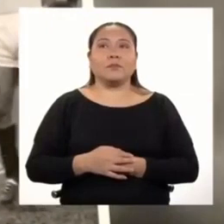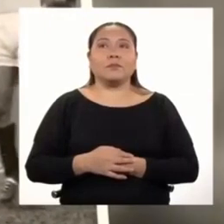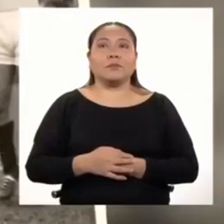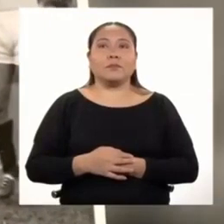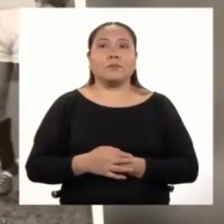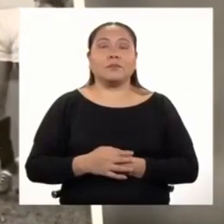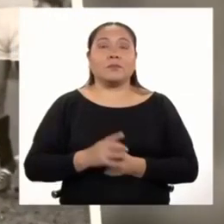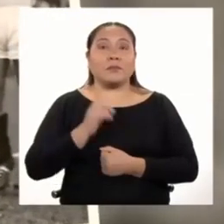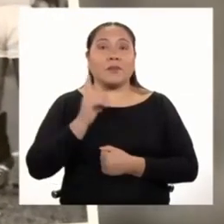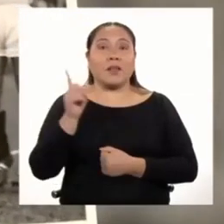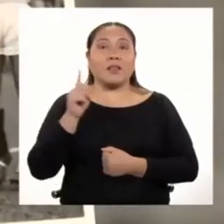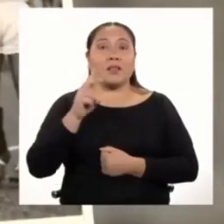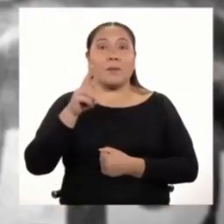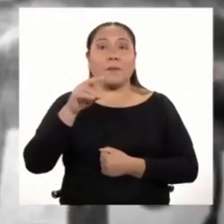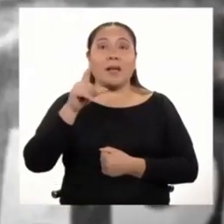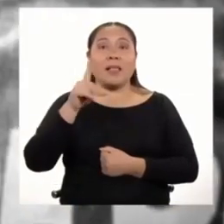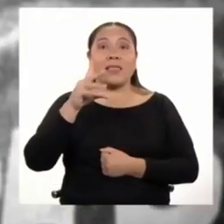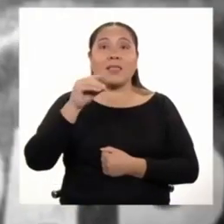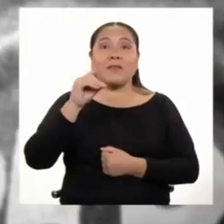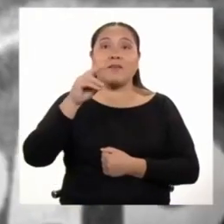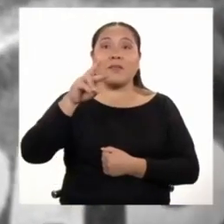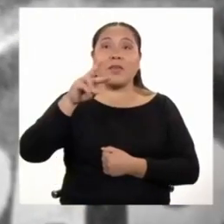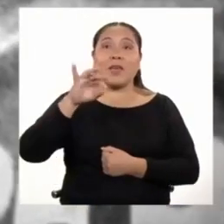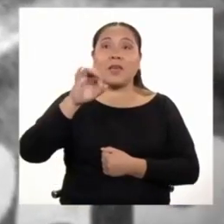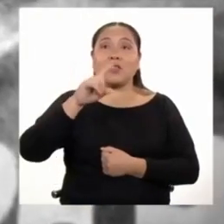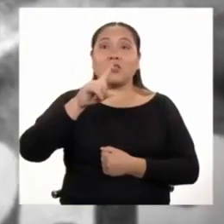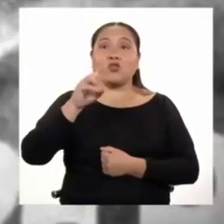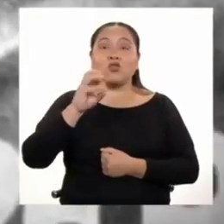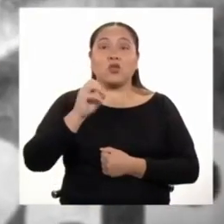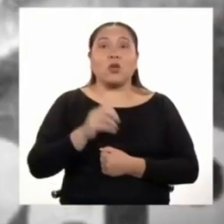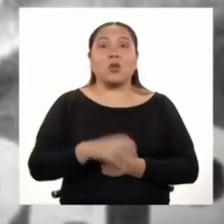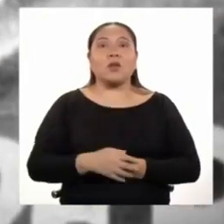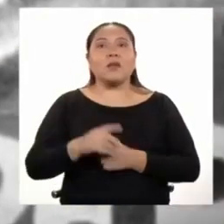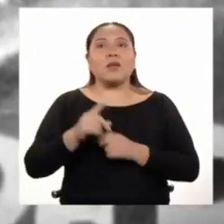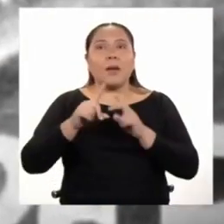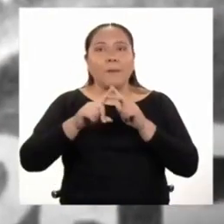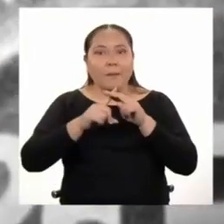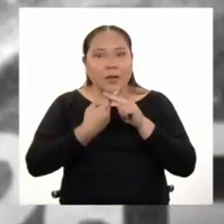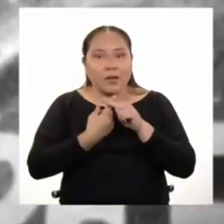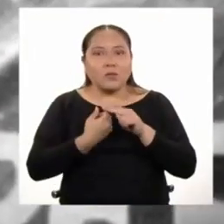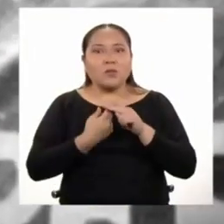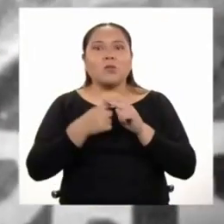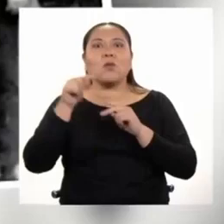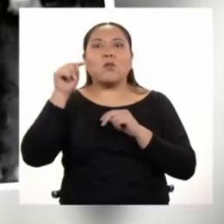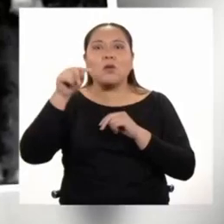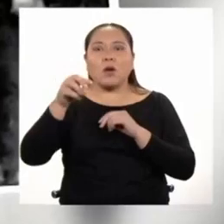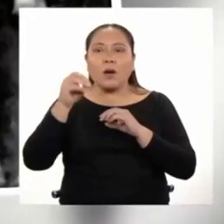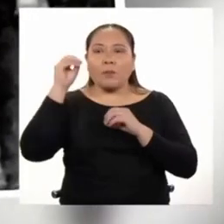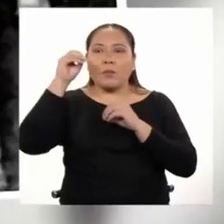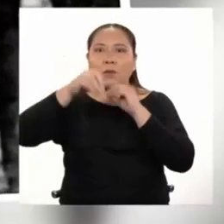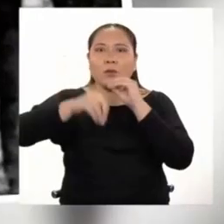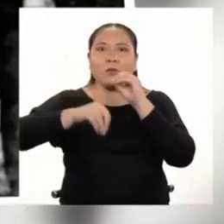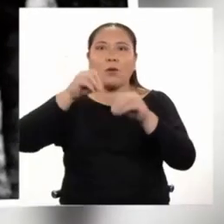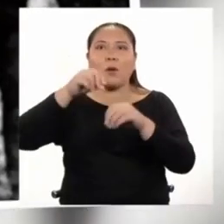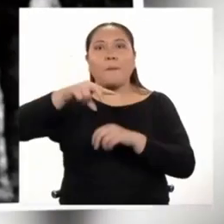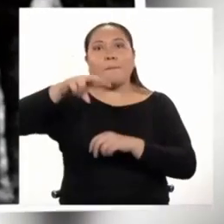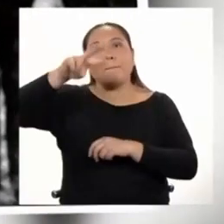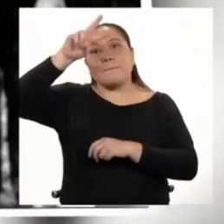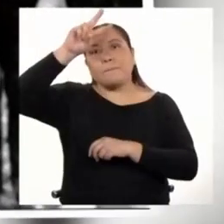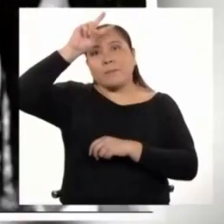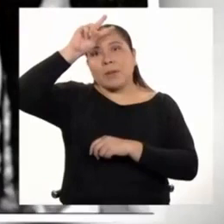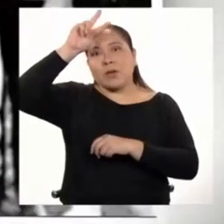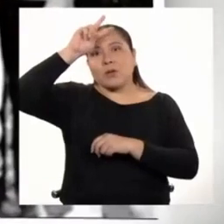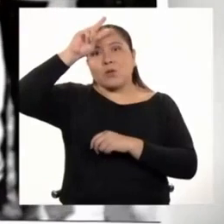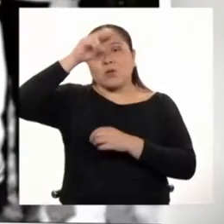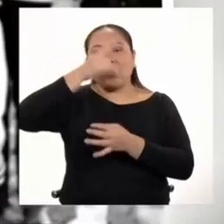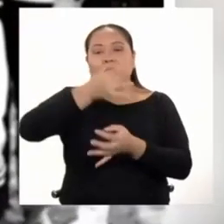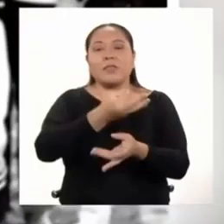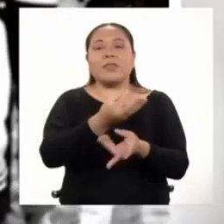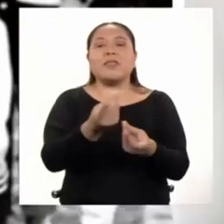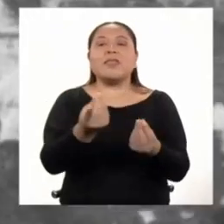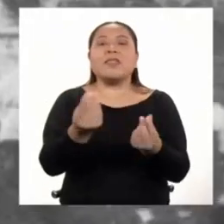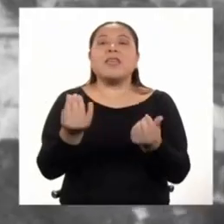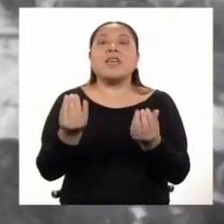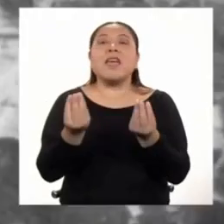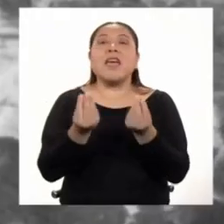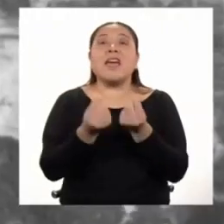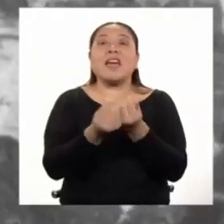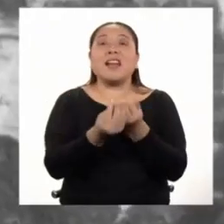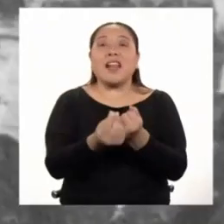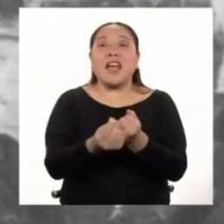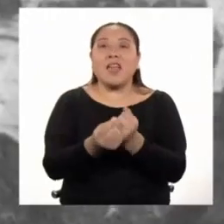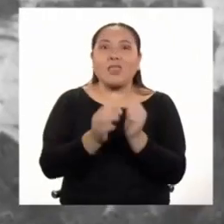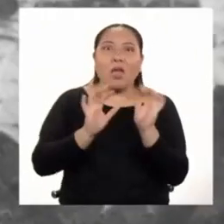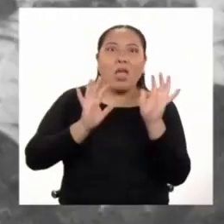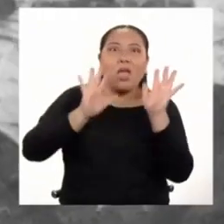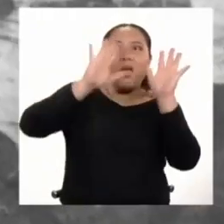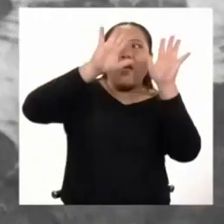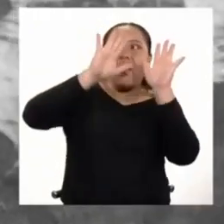Fue con Valdivieso que se empezó a propalar el dicho Perú, tierra de arqueros. Luego